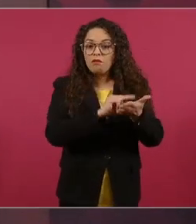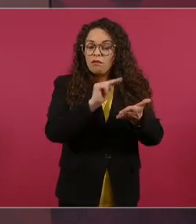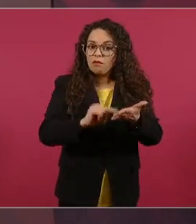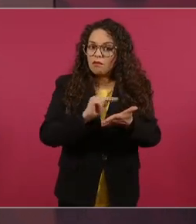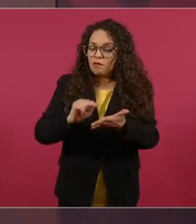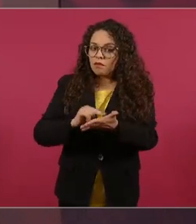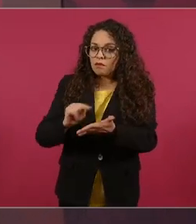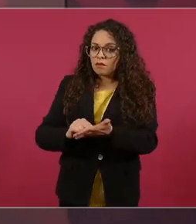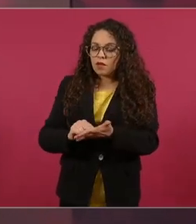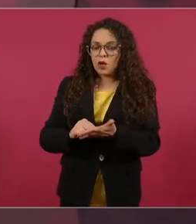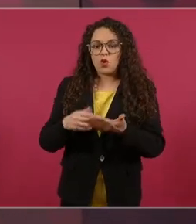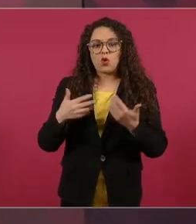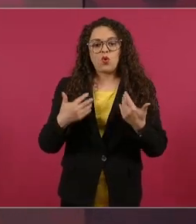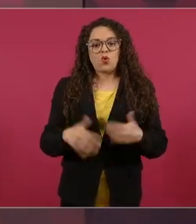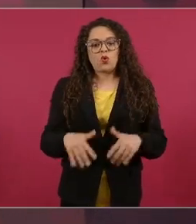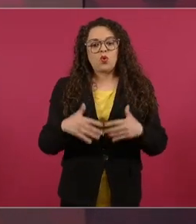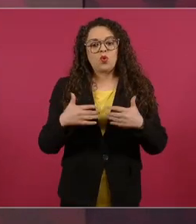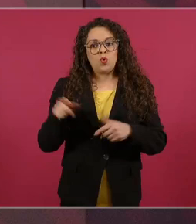avalaron